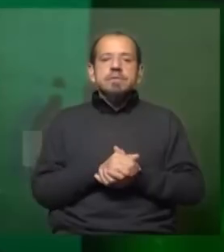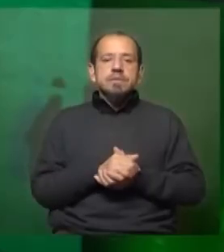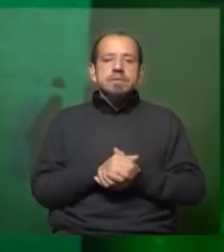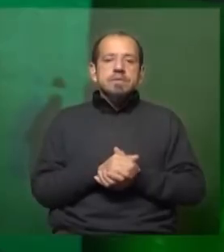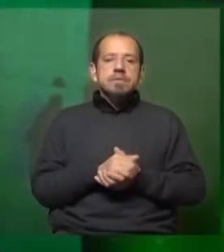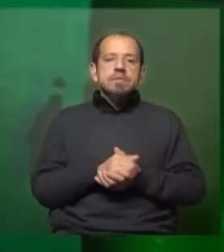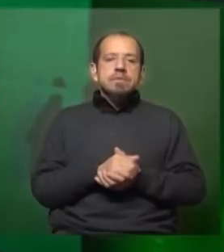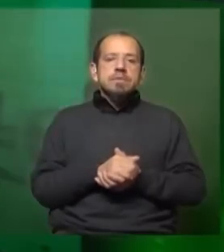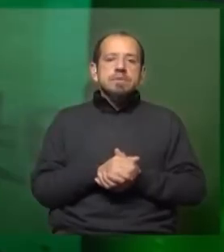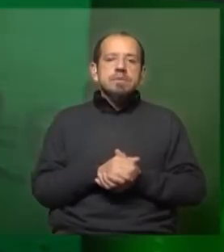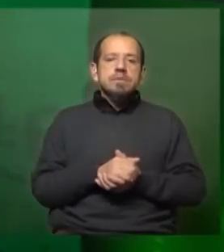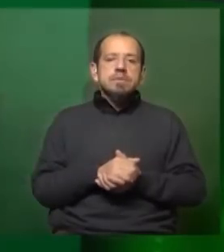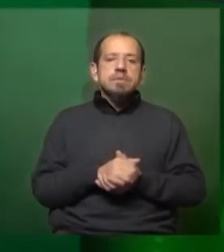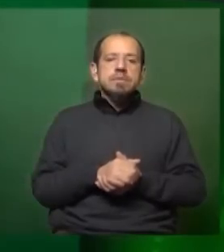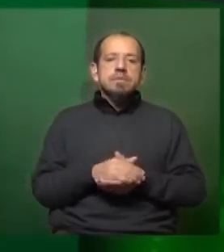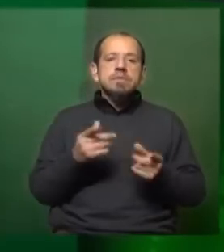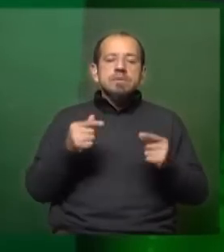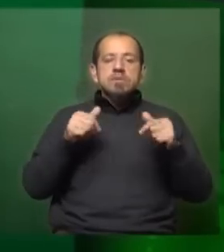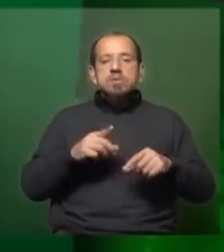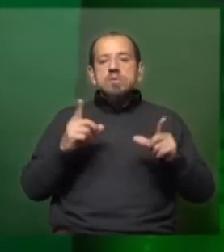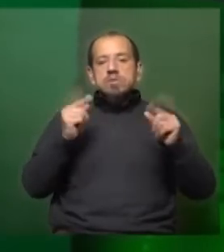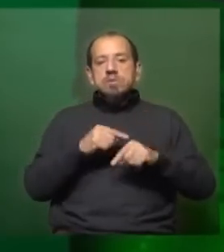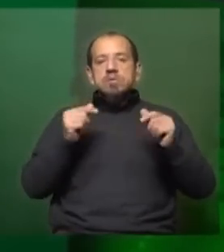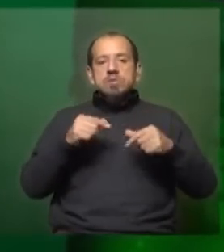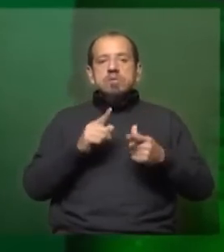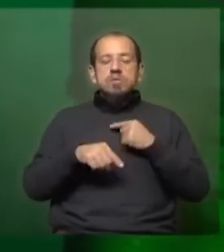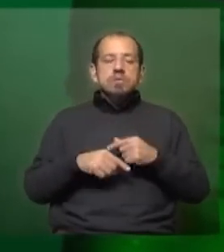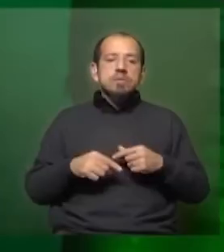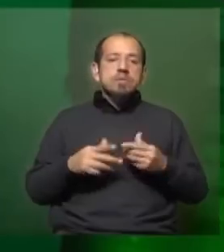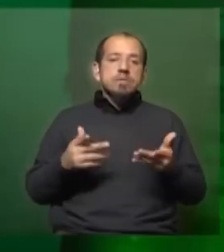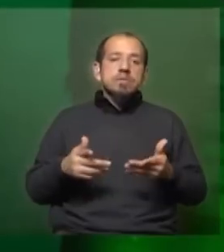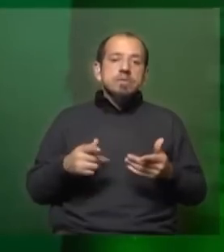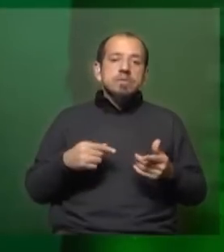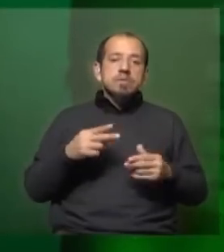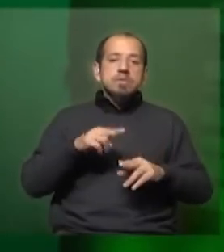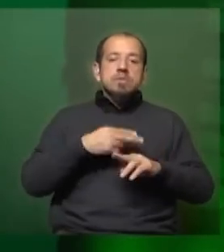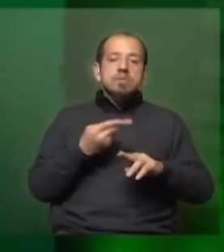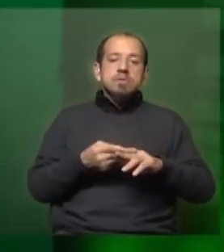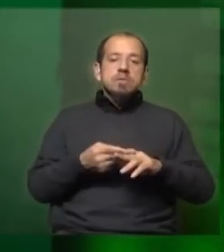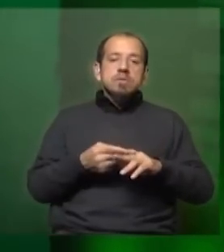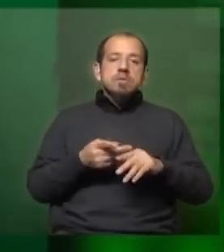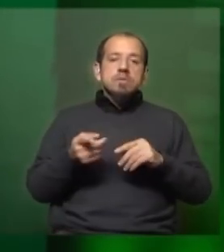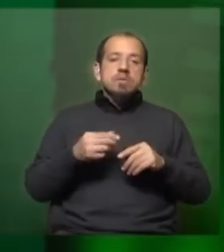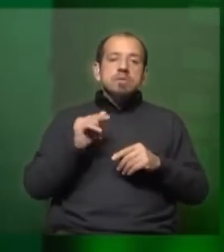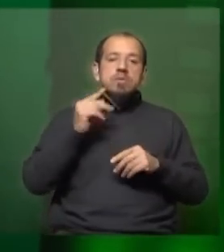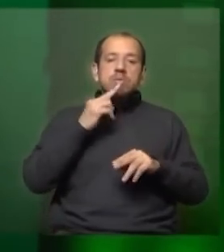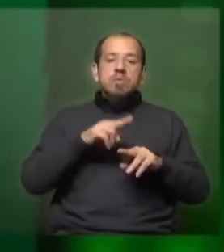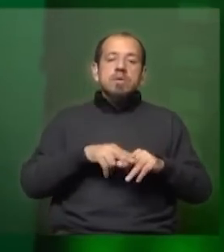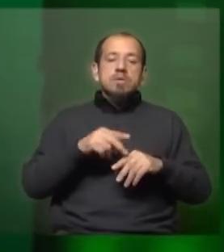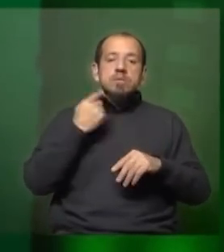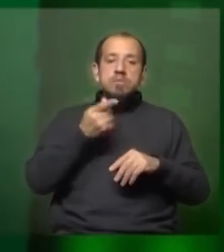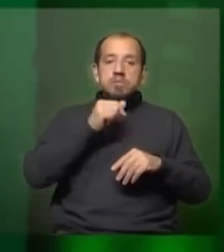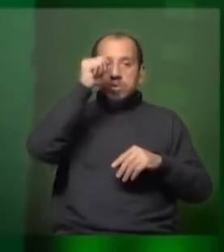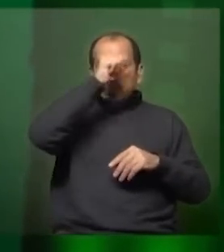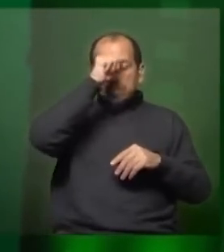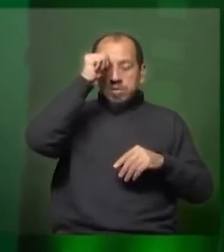bien y con Dennis Merkel vamos cerrando nuestro encuentro del día de hoy los invitamos a ver la repetición de este programa como siempre los martes y el próximo domingo